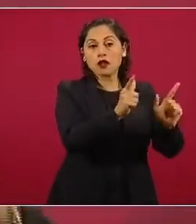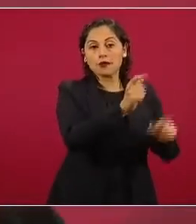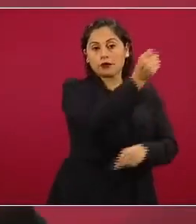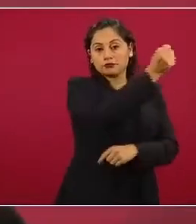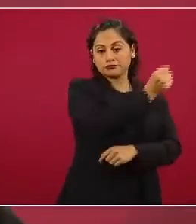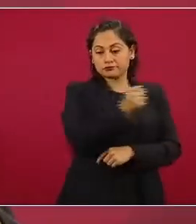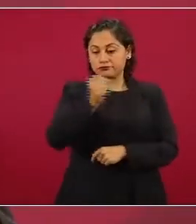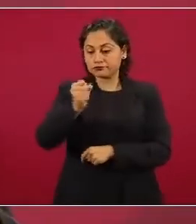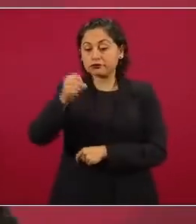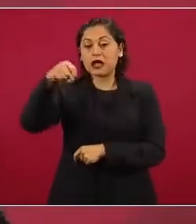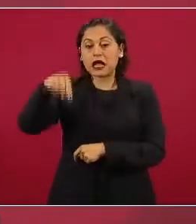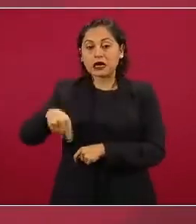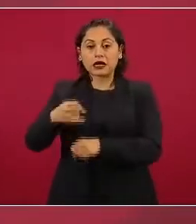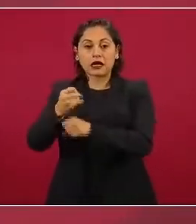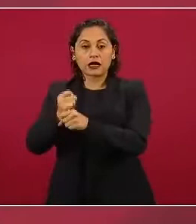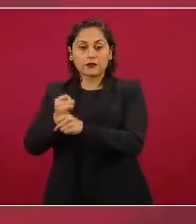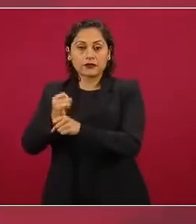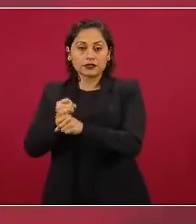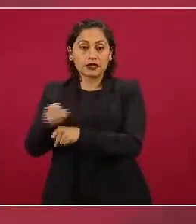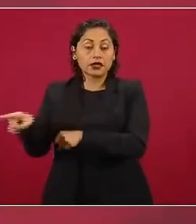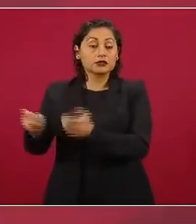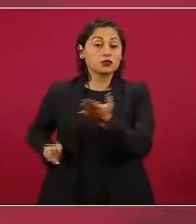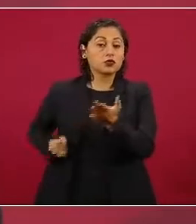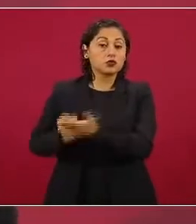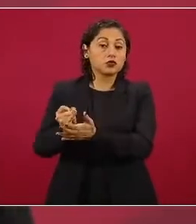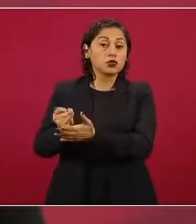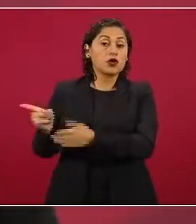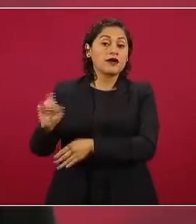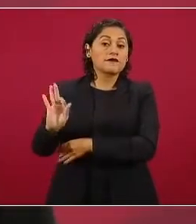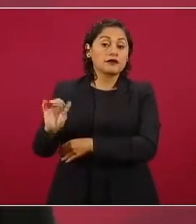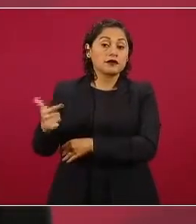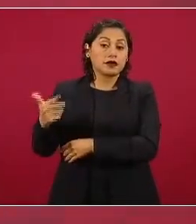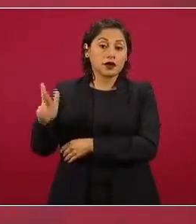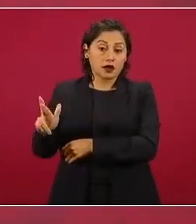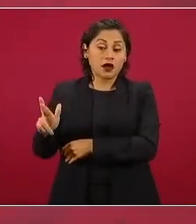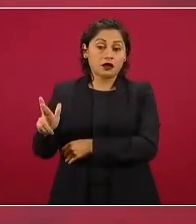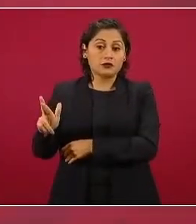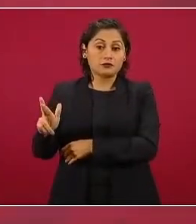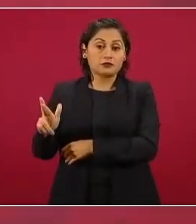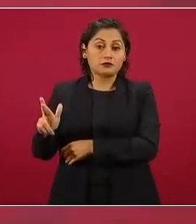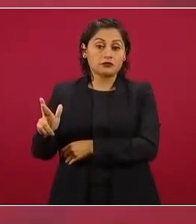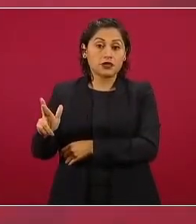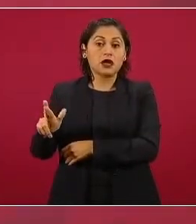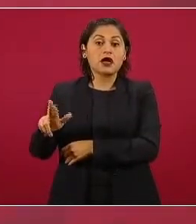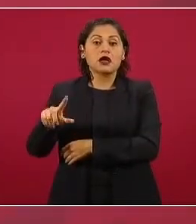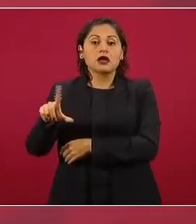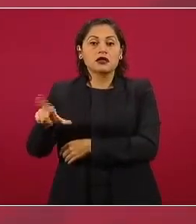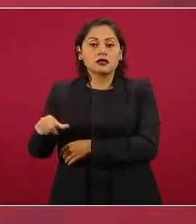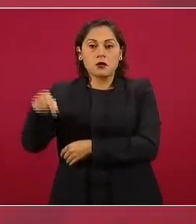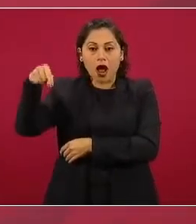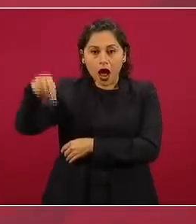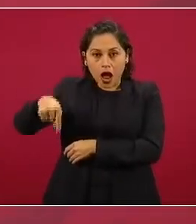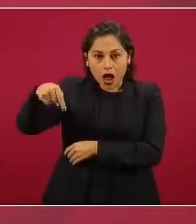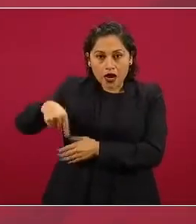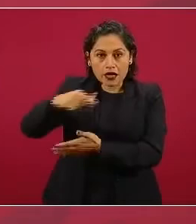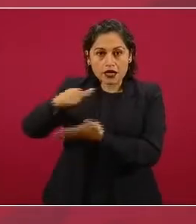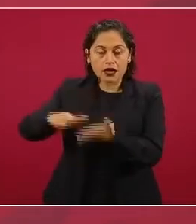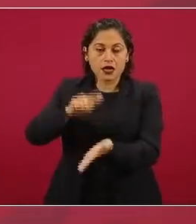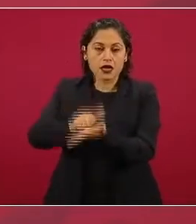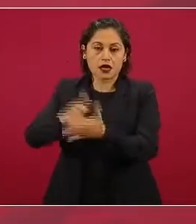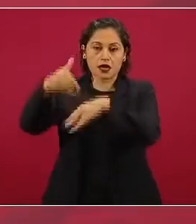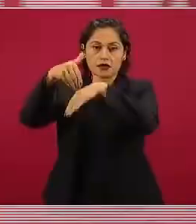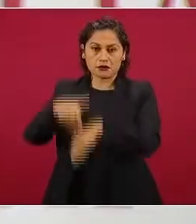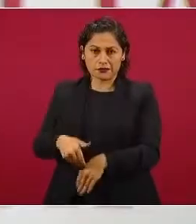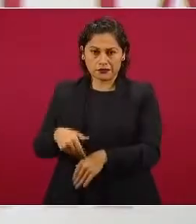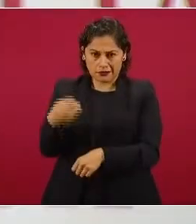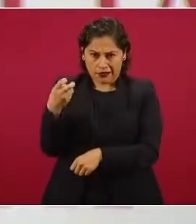investigación, resuelve la Fiscalía General de la República lo conducente y no tiene por qué generar ningún conflicto. Más bien lo que se va a hacer es